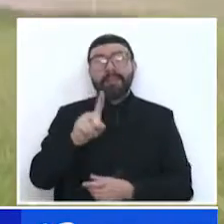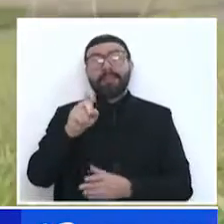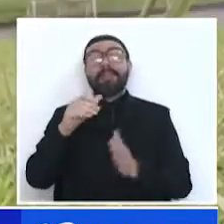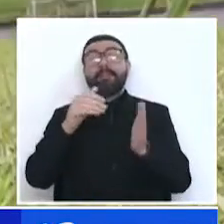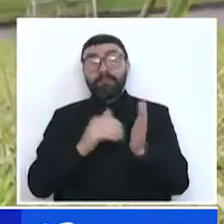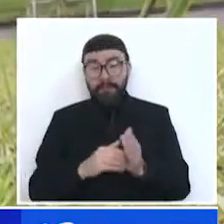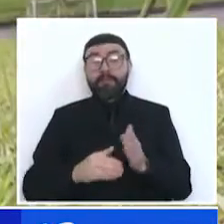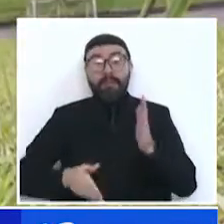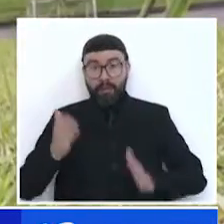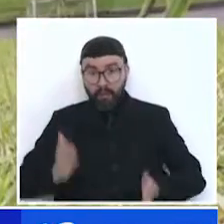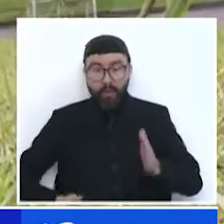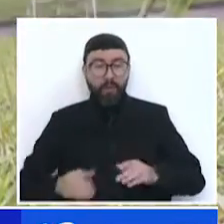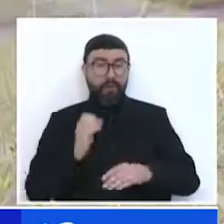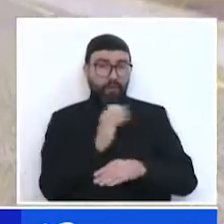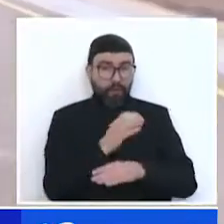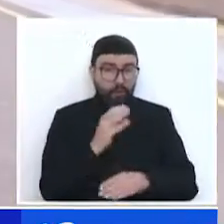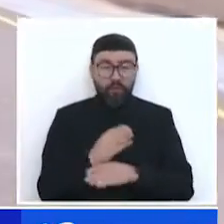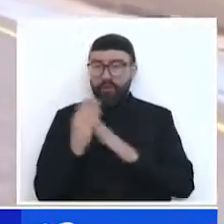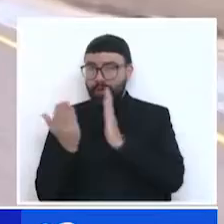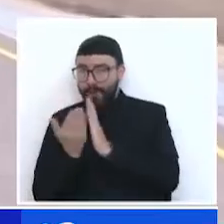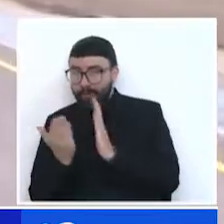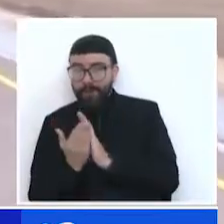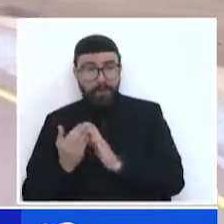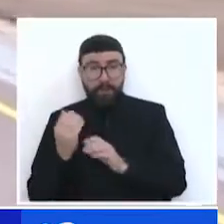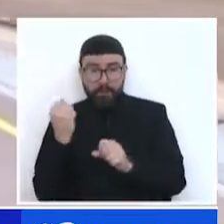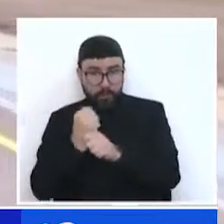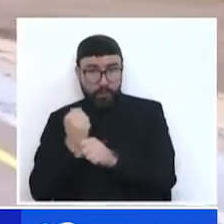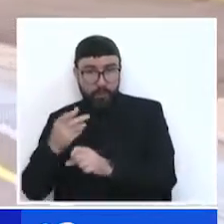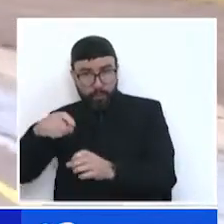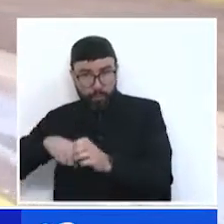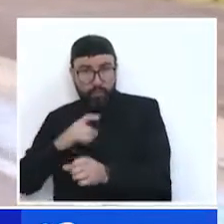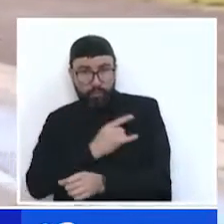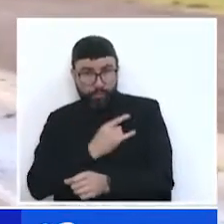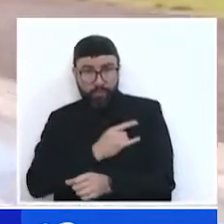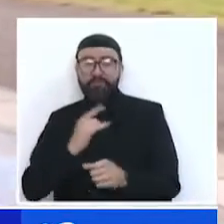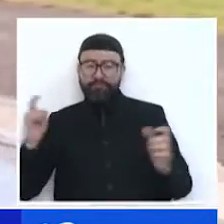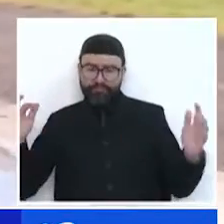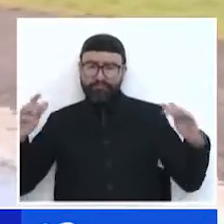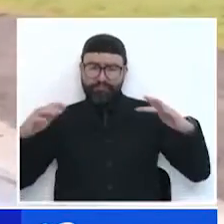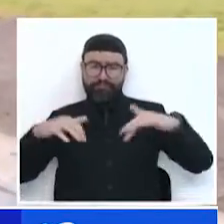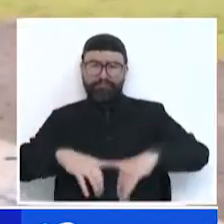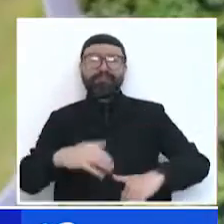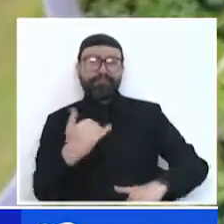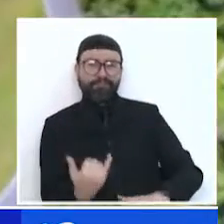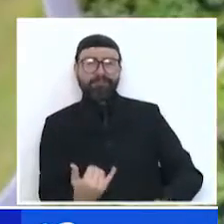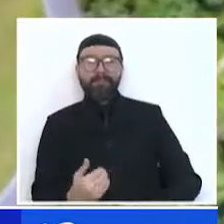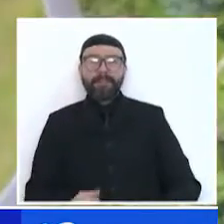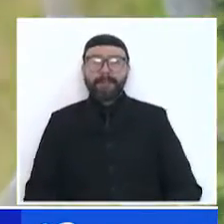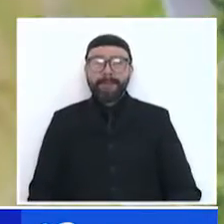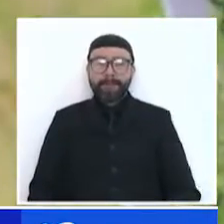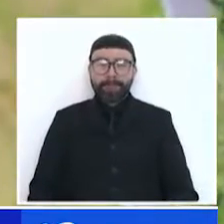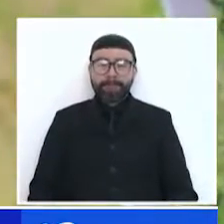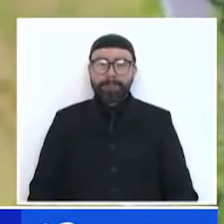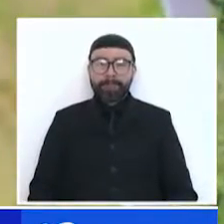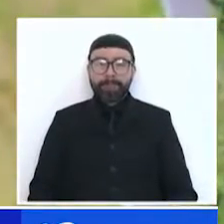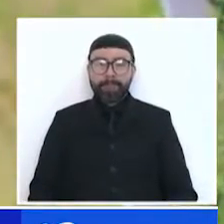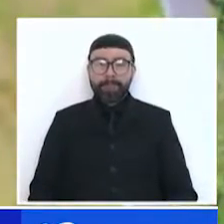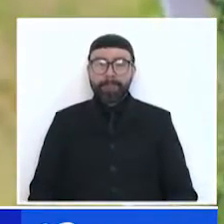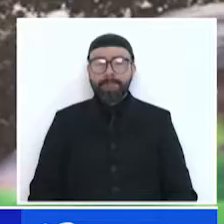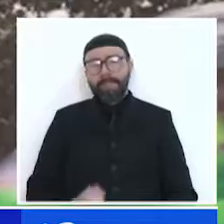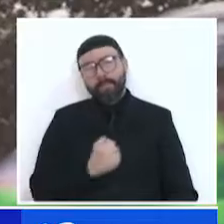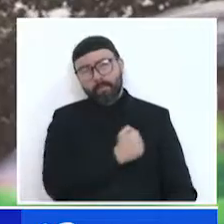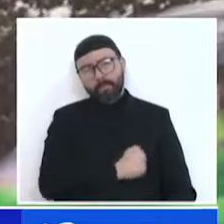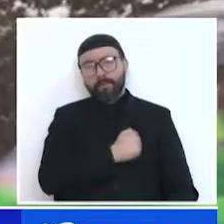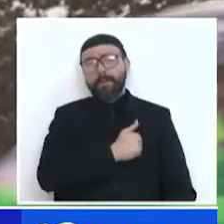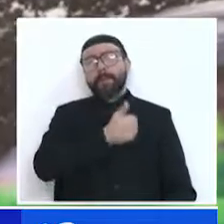los clubes, ligas, estudiantes y funcionarios de la universidad, deportistas, aficionados y profesionales. Les solicitamos paciencia